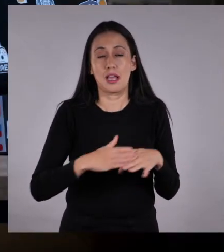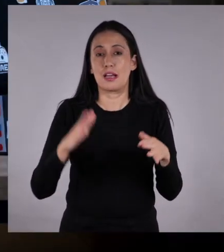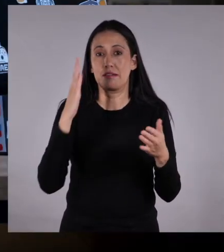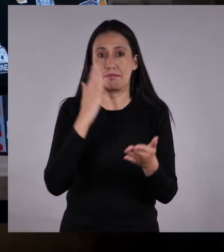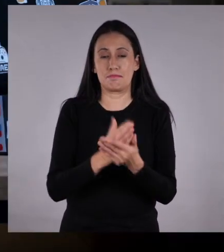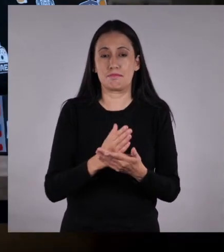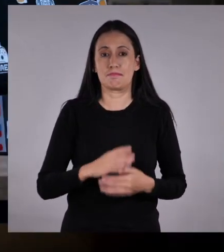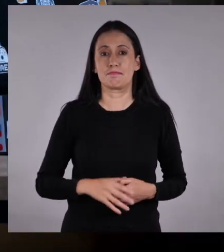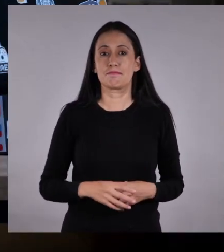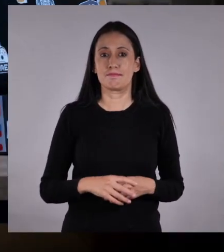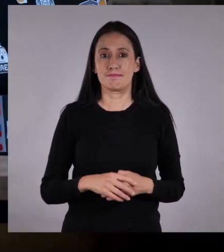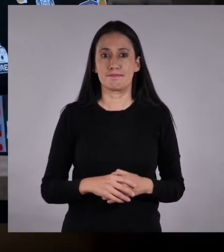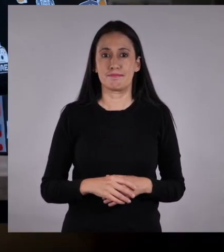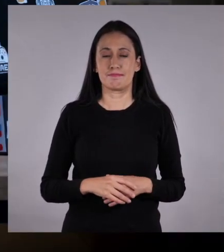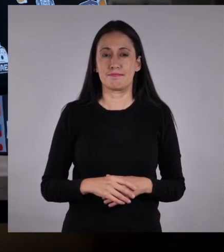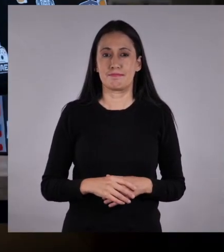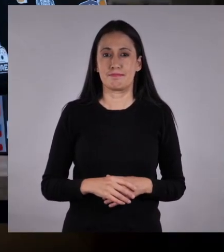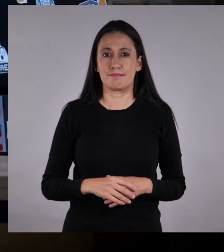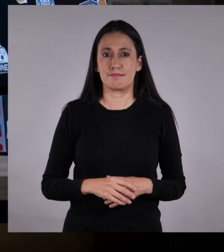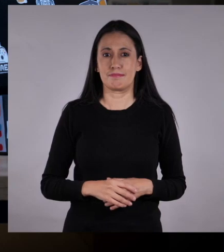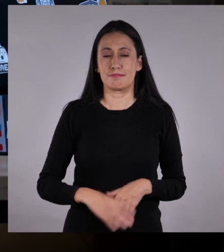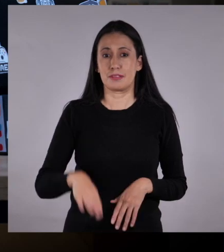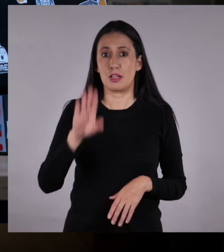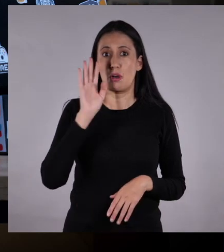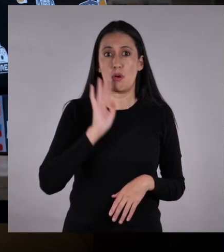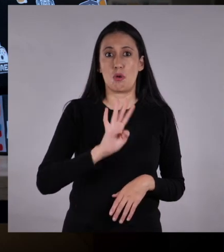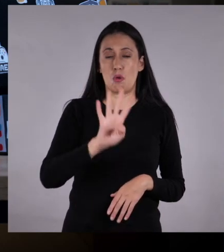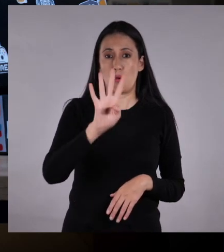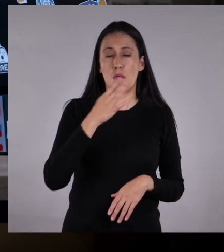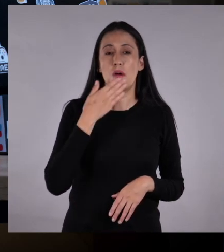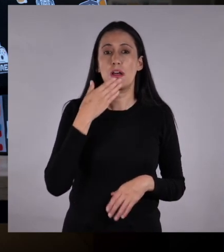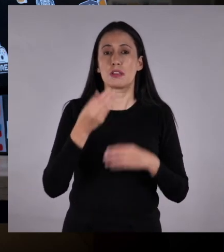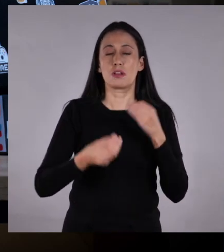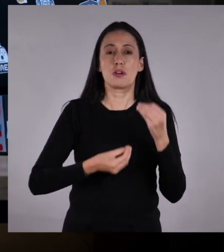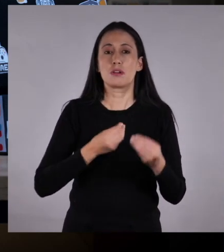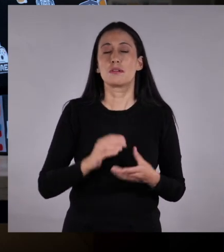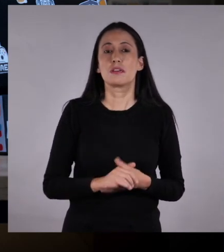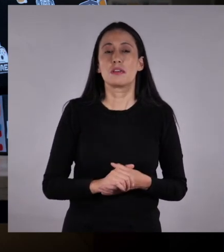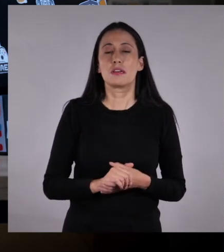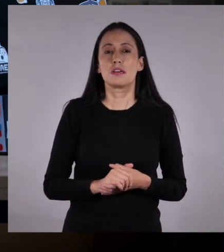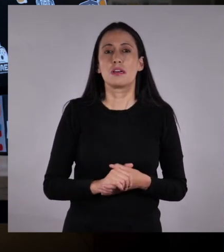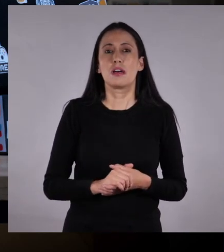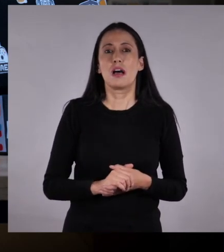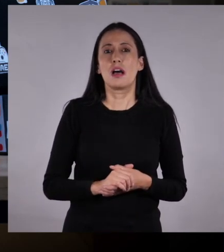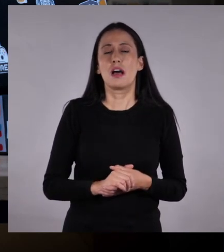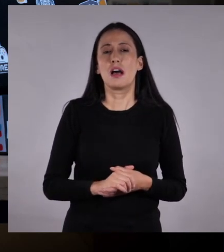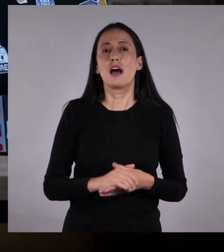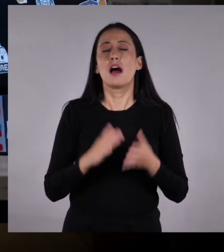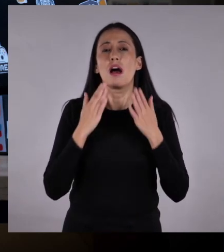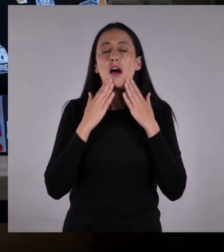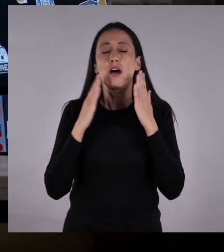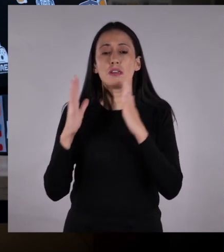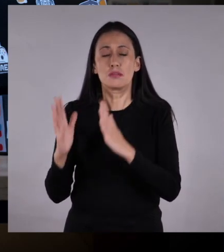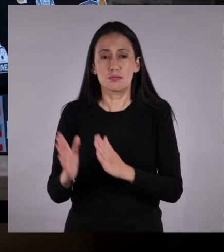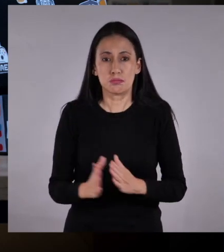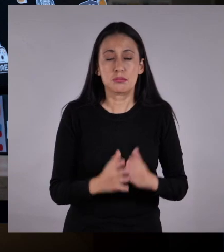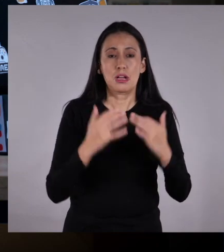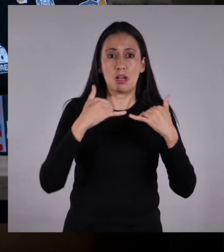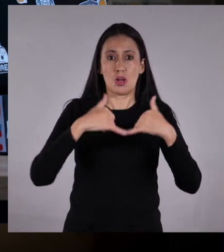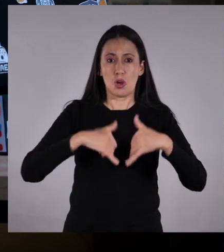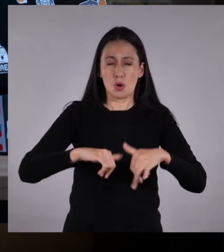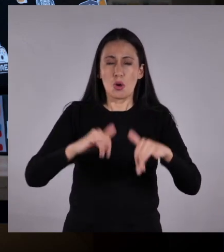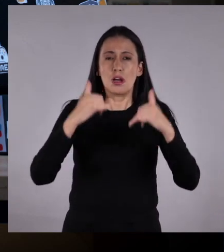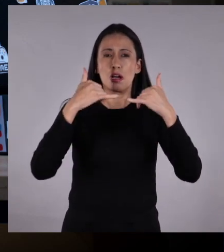Fase 4, depresión. Y solo después de eso empecé a llorar y llorar y